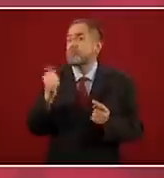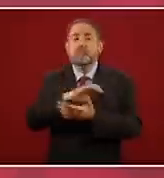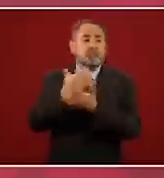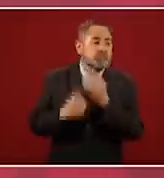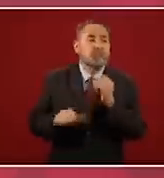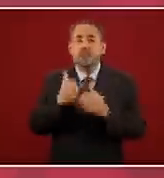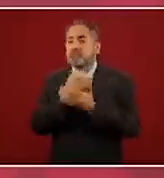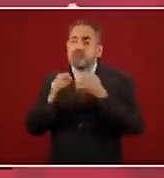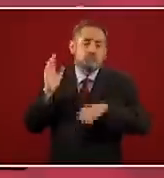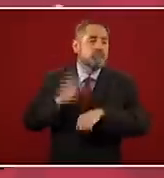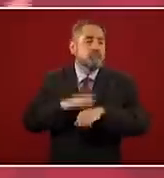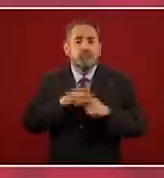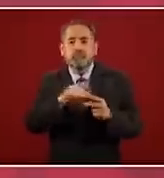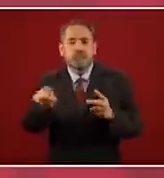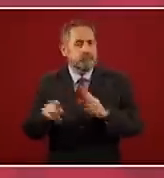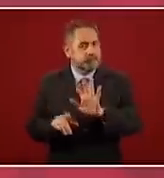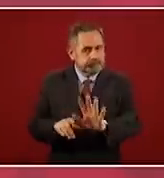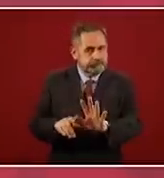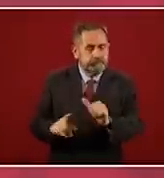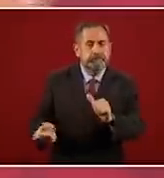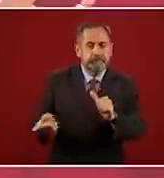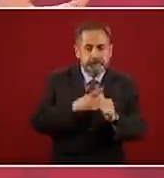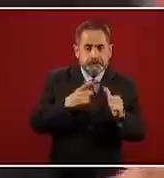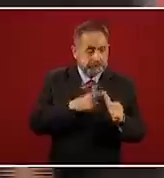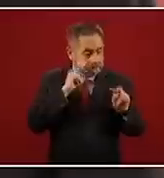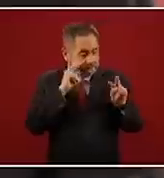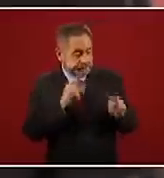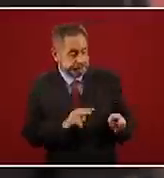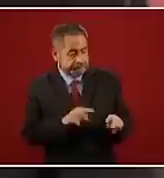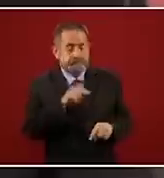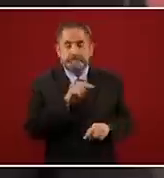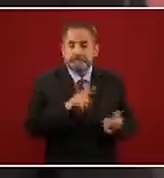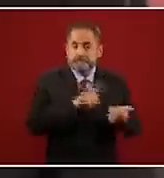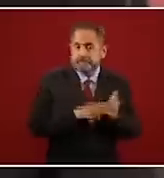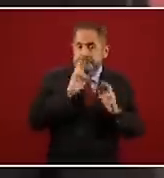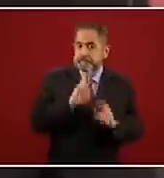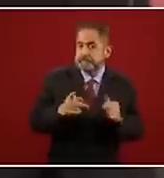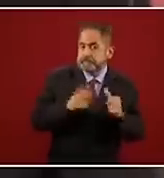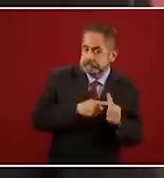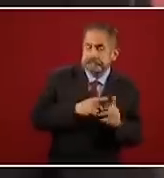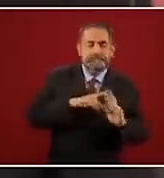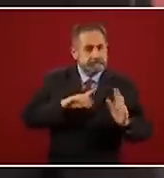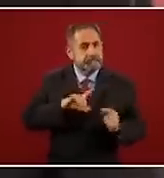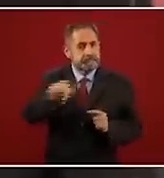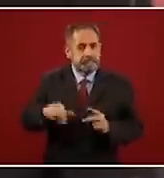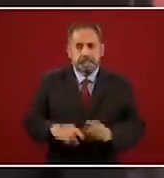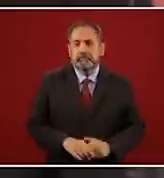nuevos contratos, si no tenemos resultados.